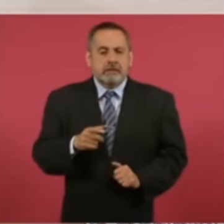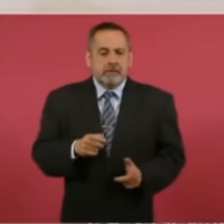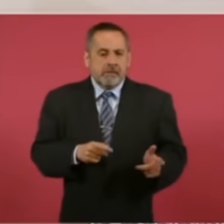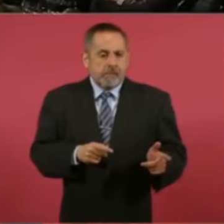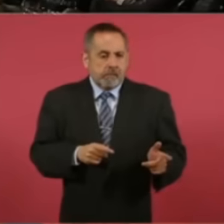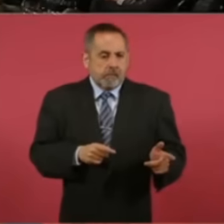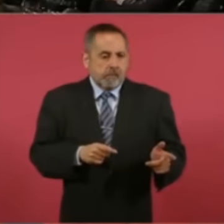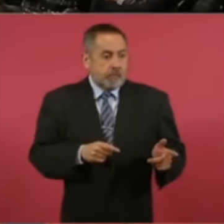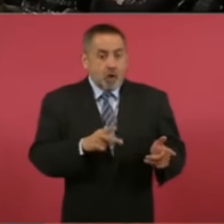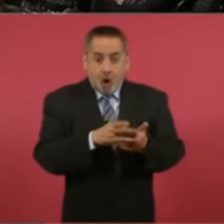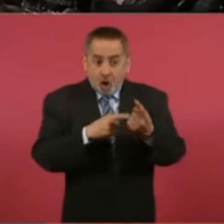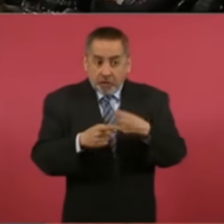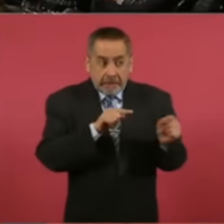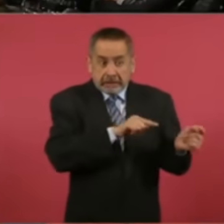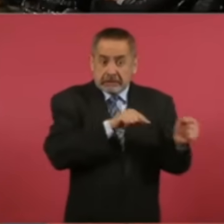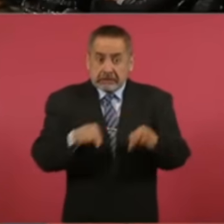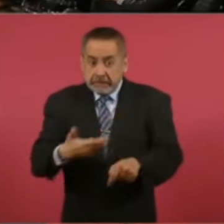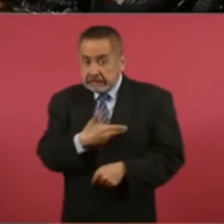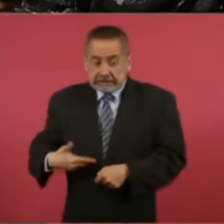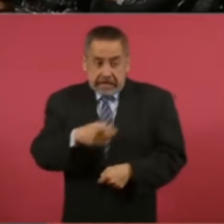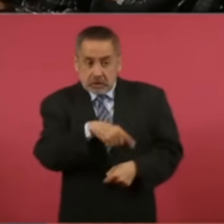si regresaran los corruptos.